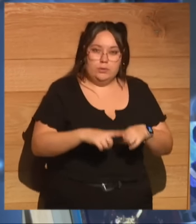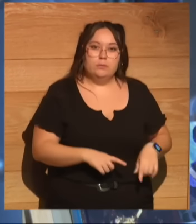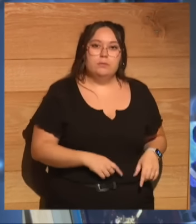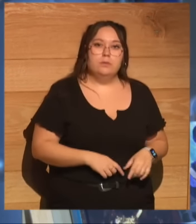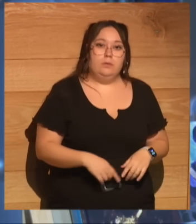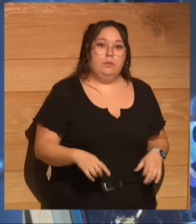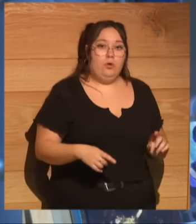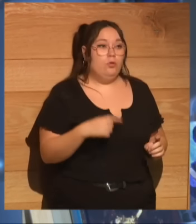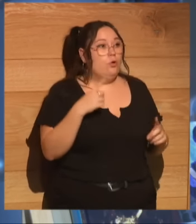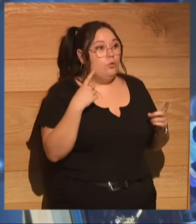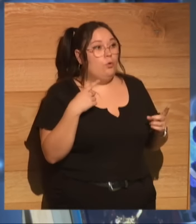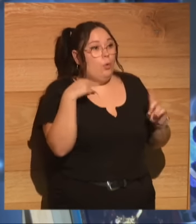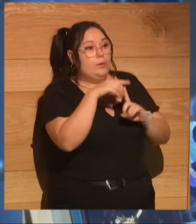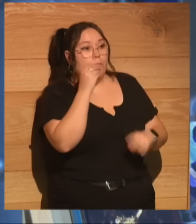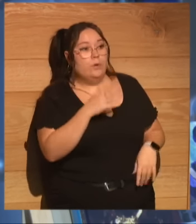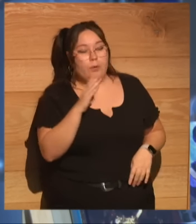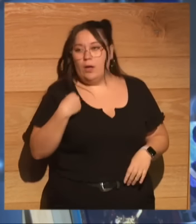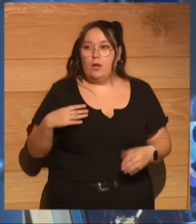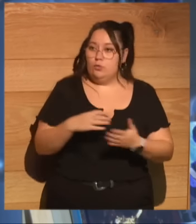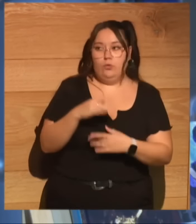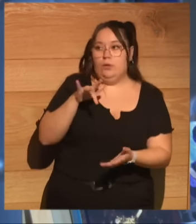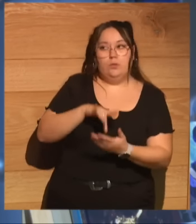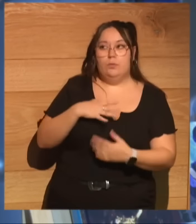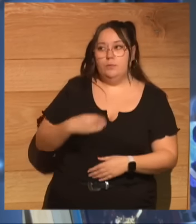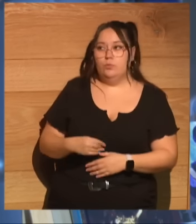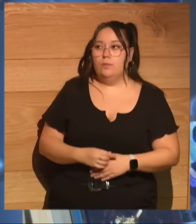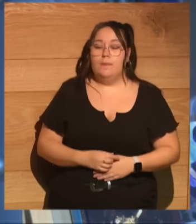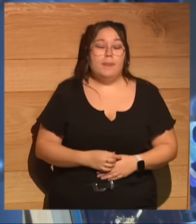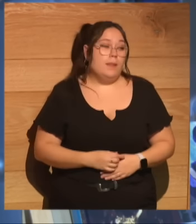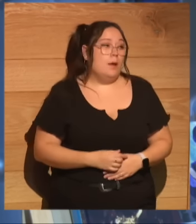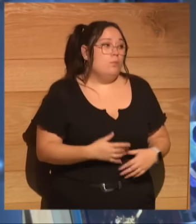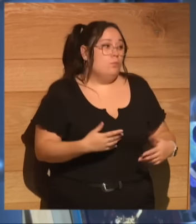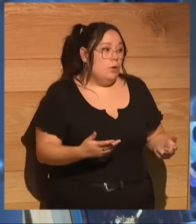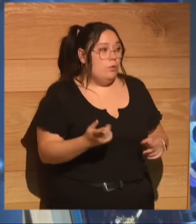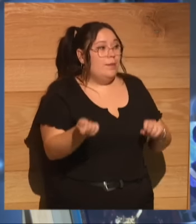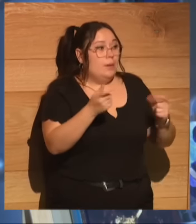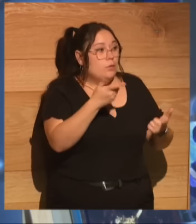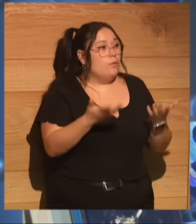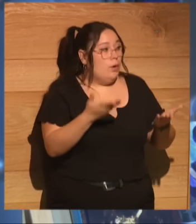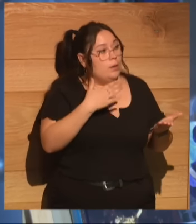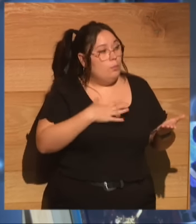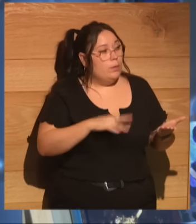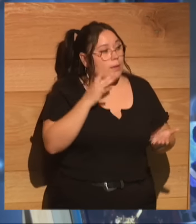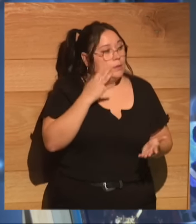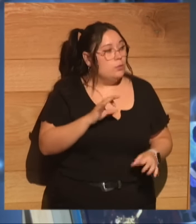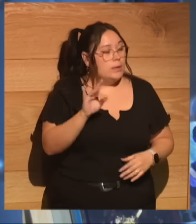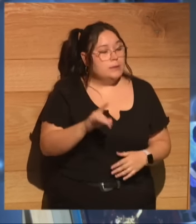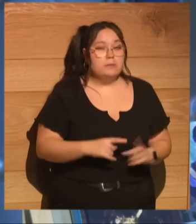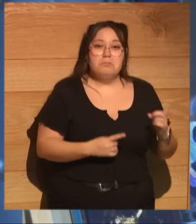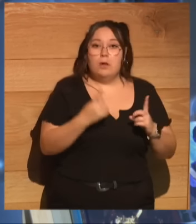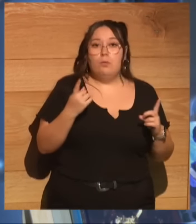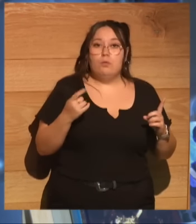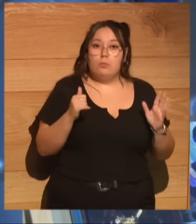con toda su buena intención y todo su inocencia. Le ha pasado a todo el mundo eso. Bueno, de forma metafórica seguramente sí. Seguramente más de uno